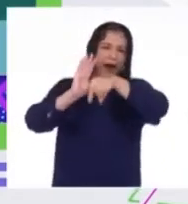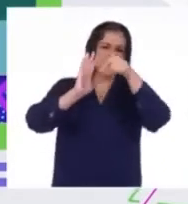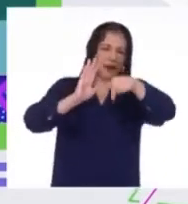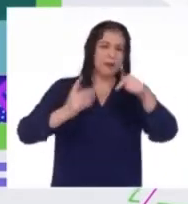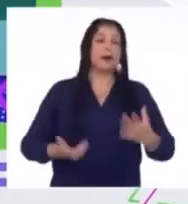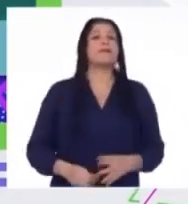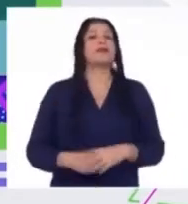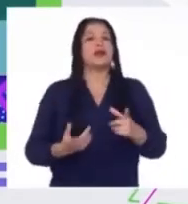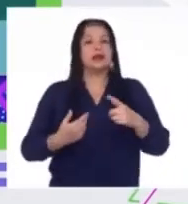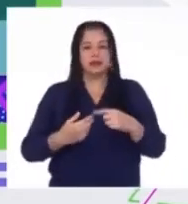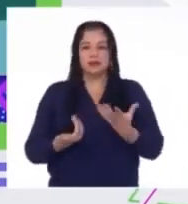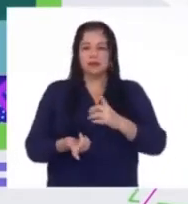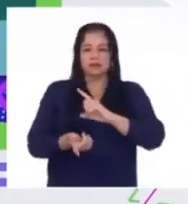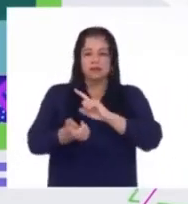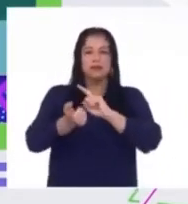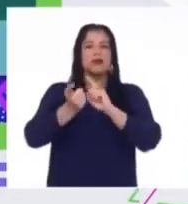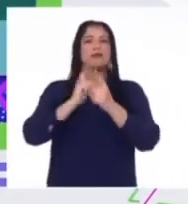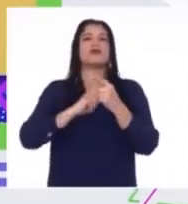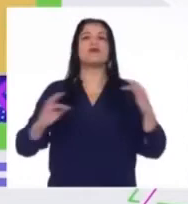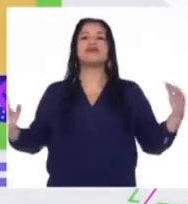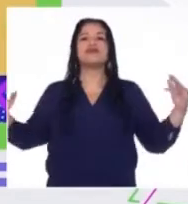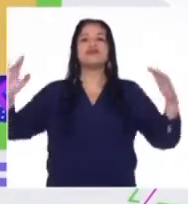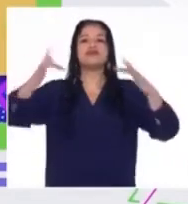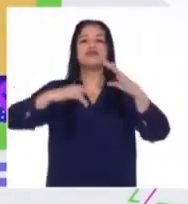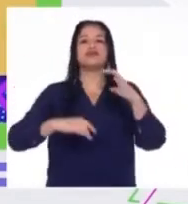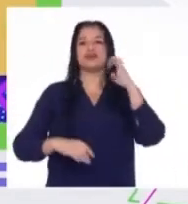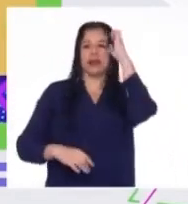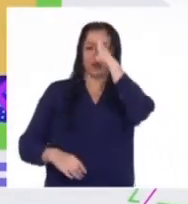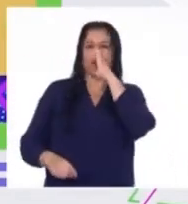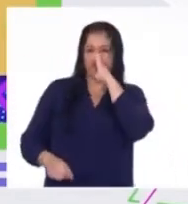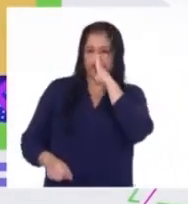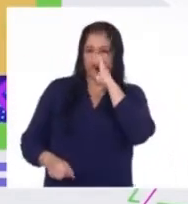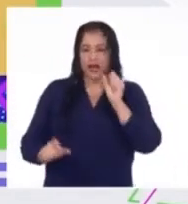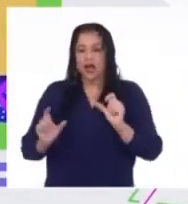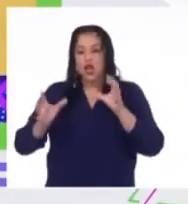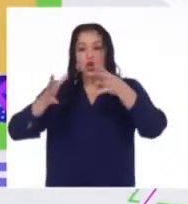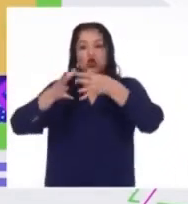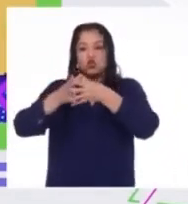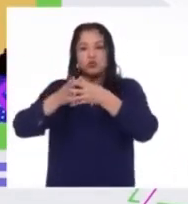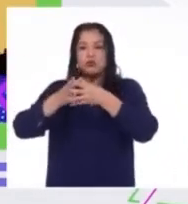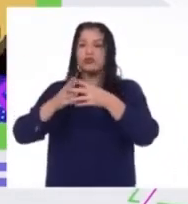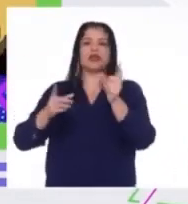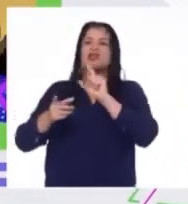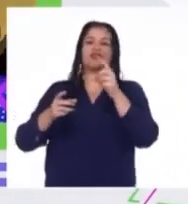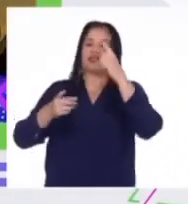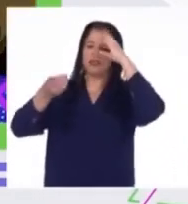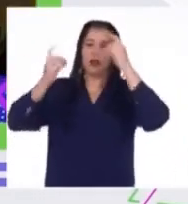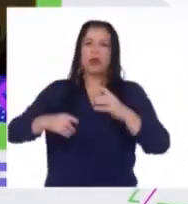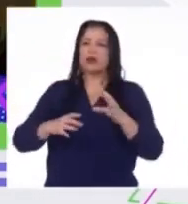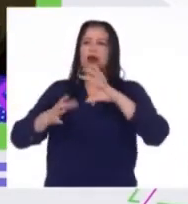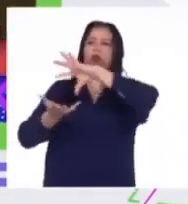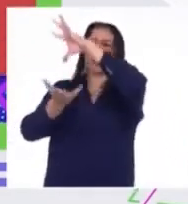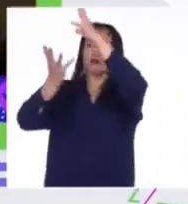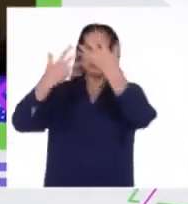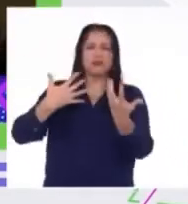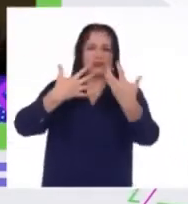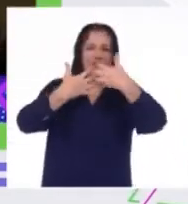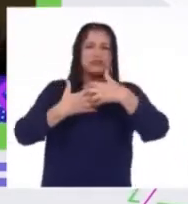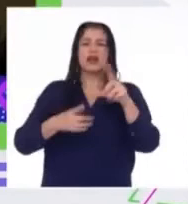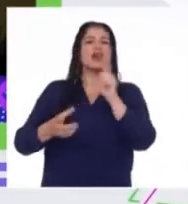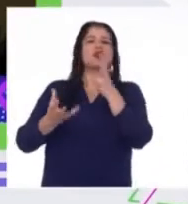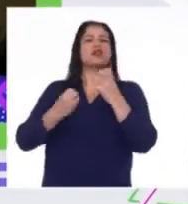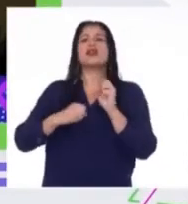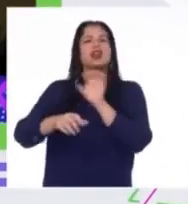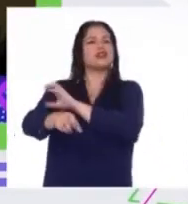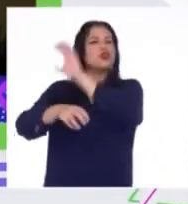se fomentó la inmigración de europeos. Los movimientos antiglobalización se oponen a las consecuencias